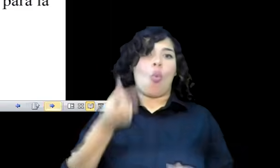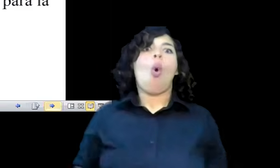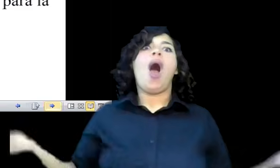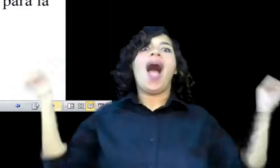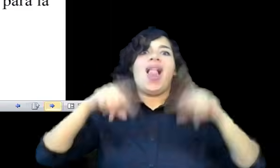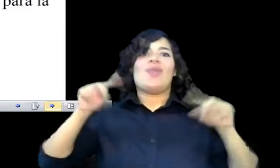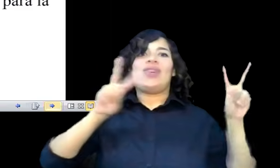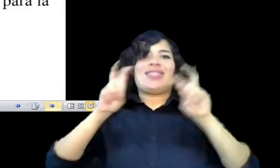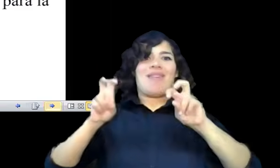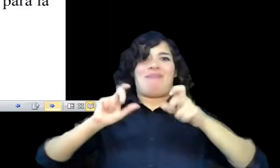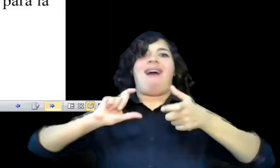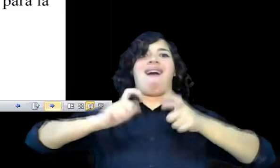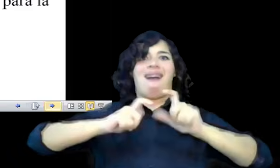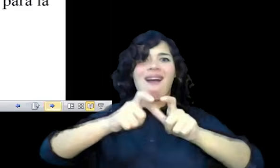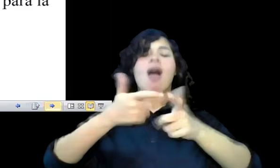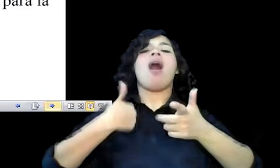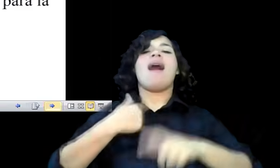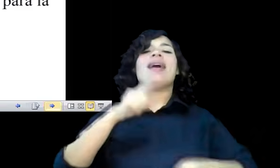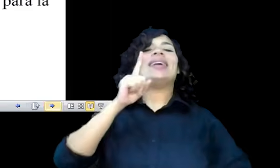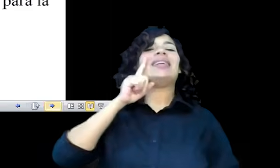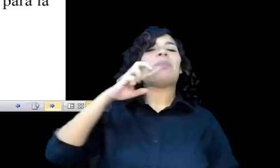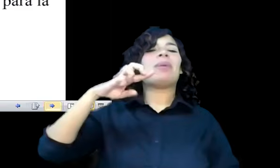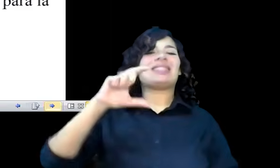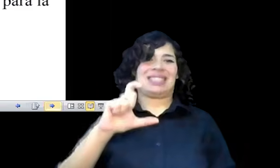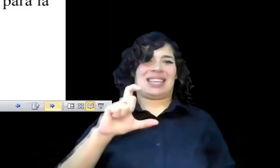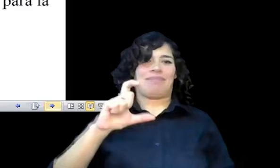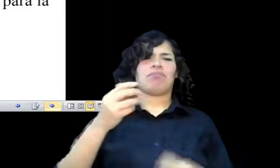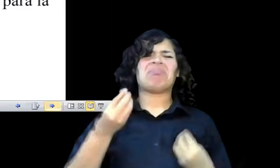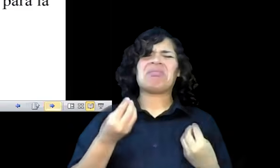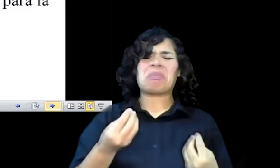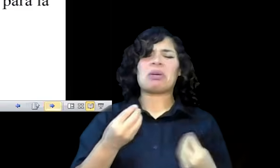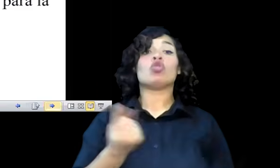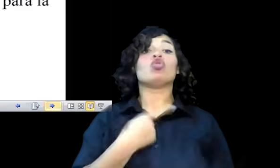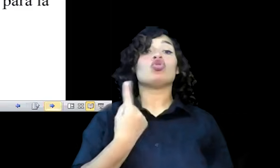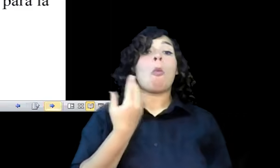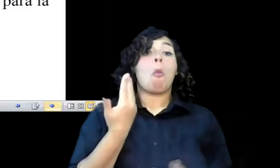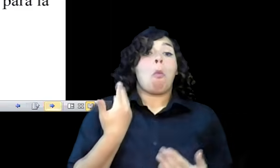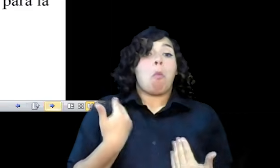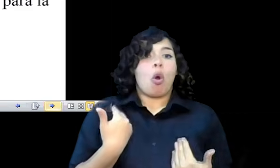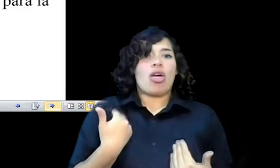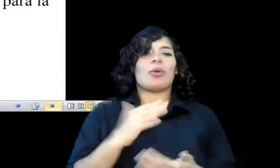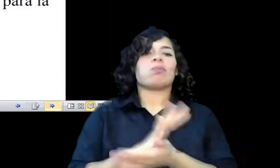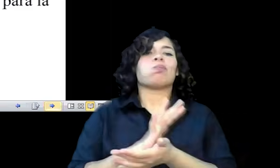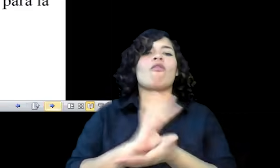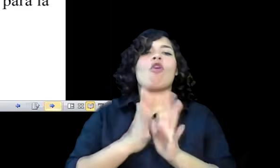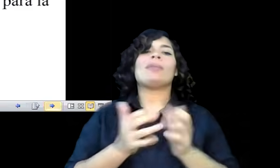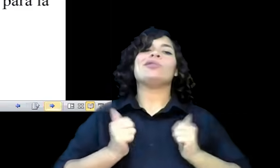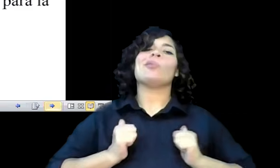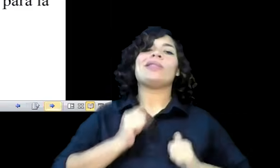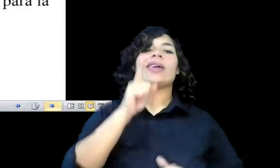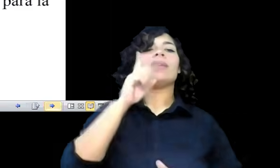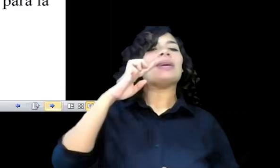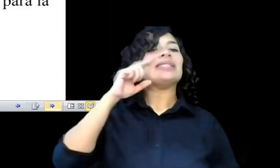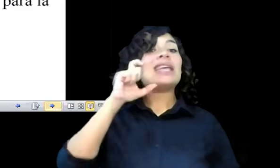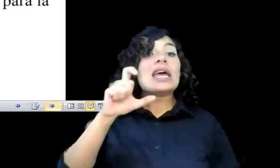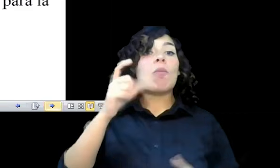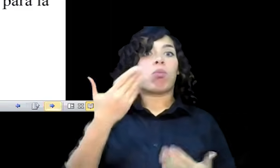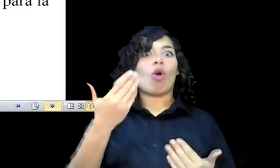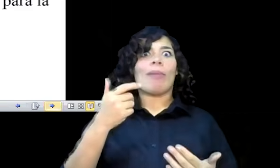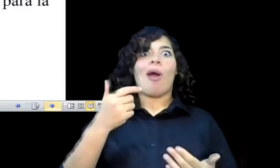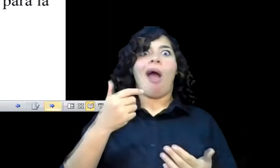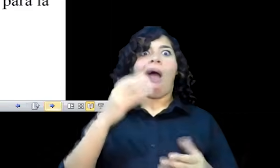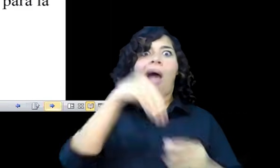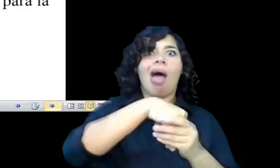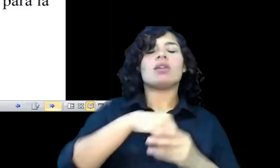utiliza el IPC. Pero ¿qué pasa? ¿Podemos aplicar supletoriamente el IPC? No, no podemos. ¿Por qué